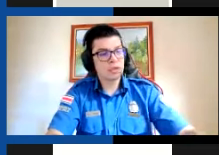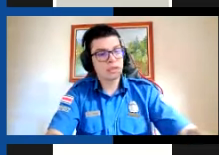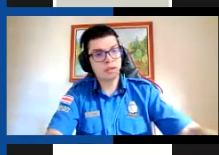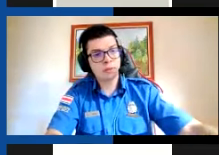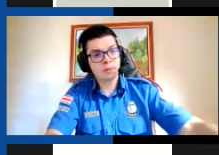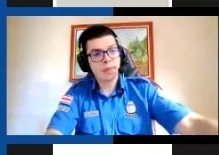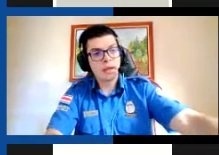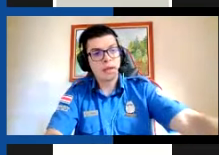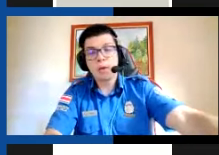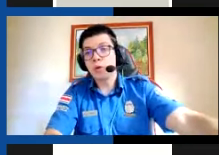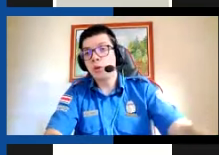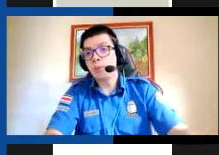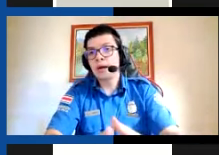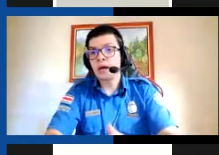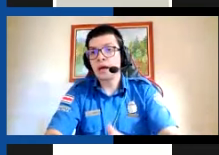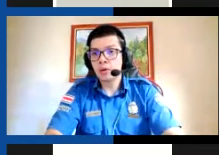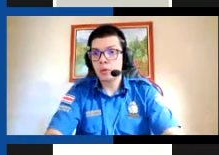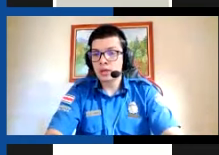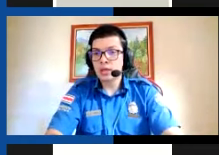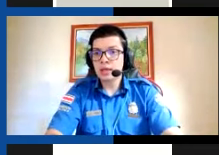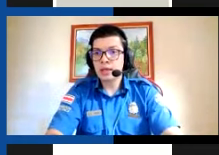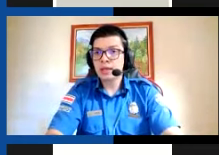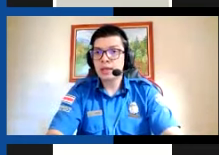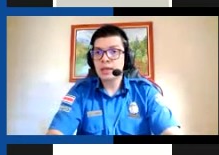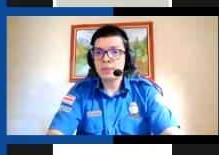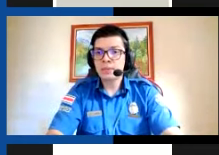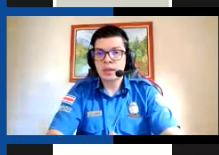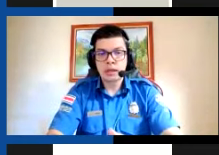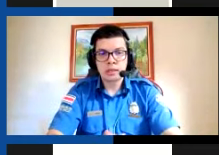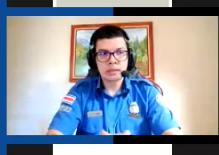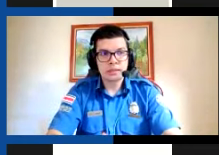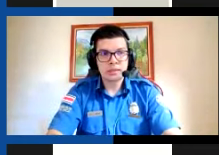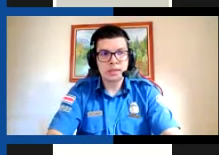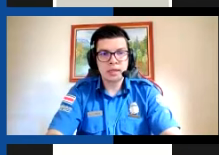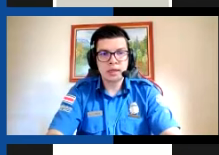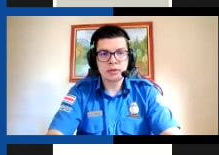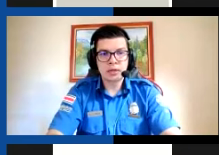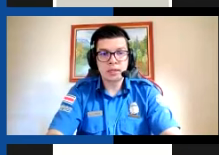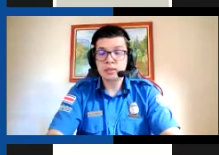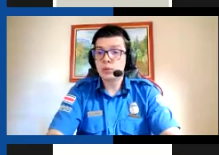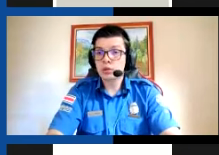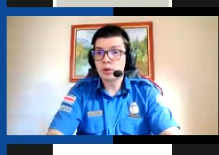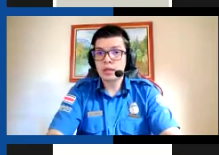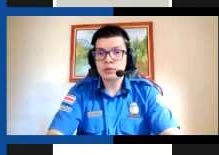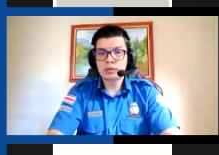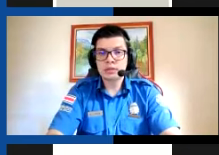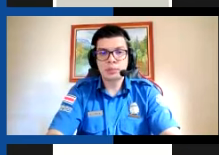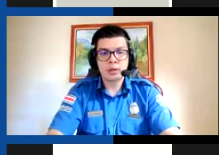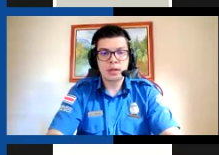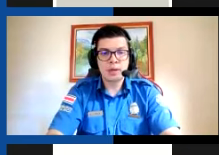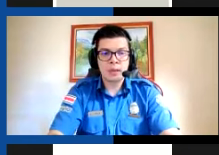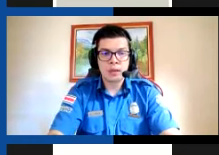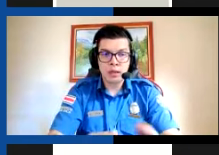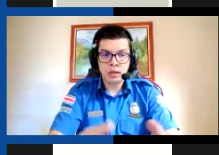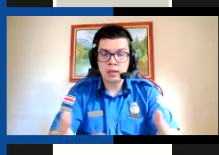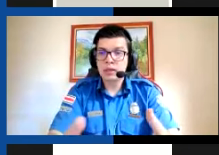contra incendio. Laboro para la unidad de ingeniería hace ya casi 4 años de estar por